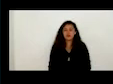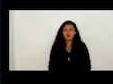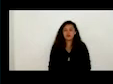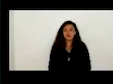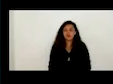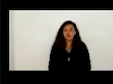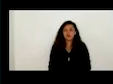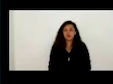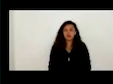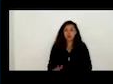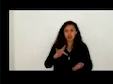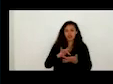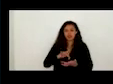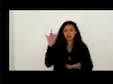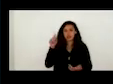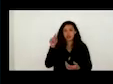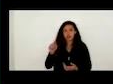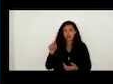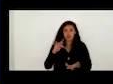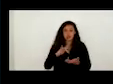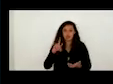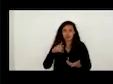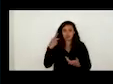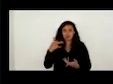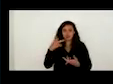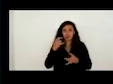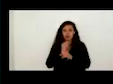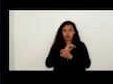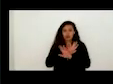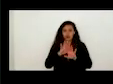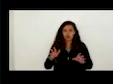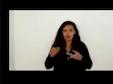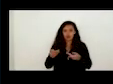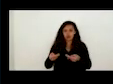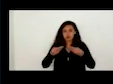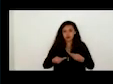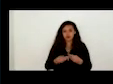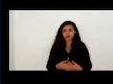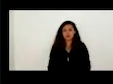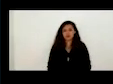No, gracias a ti, al contrario, gracias por brindarnos esa información.